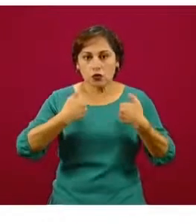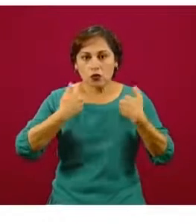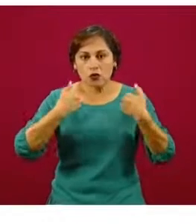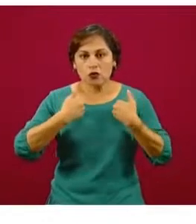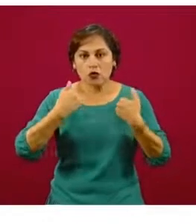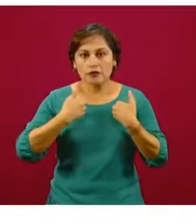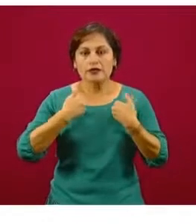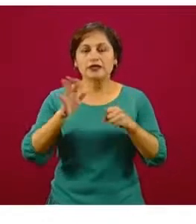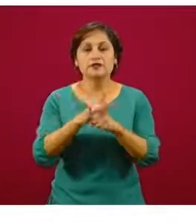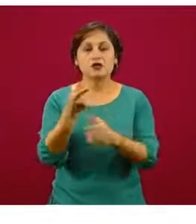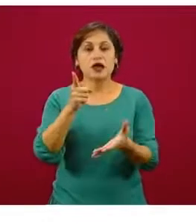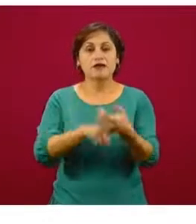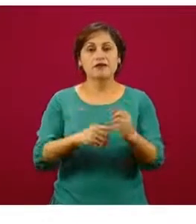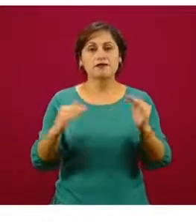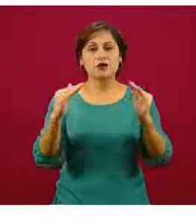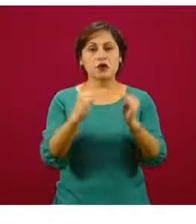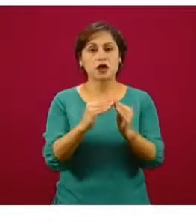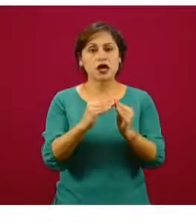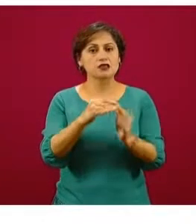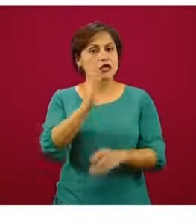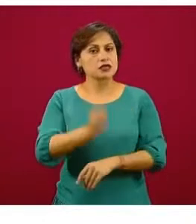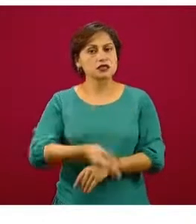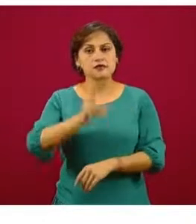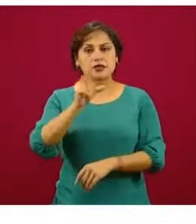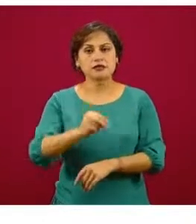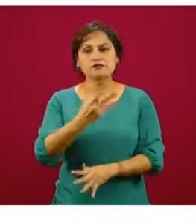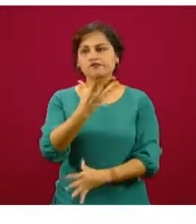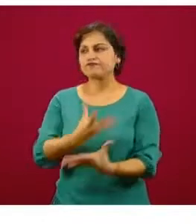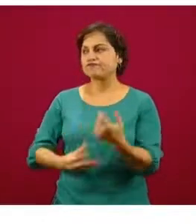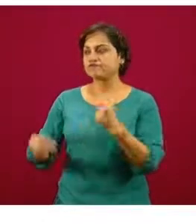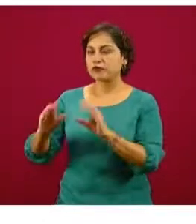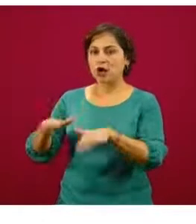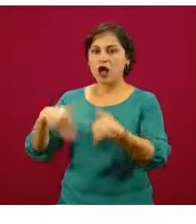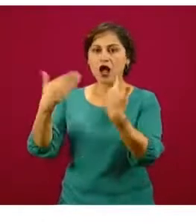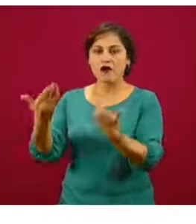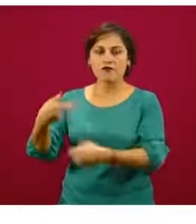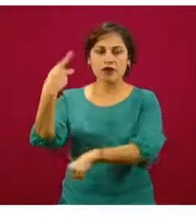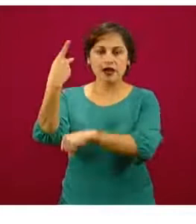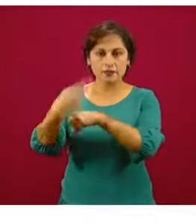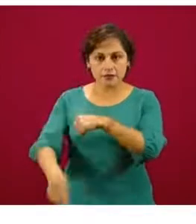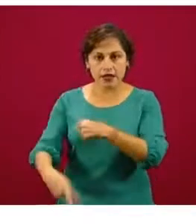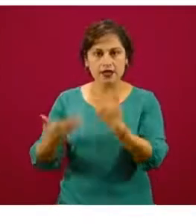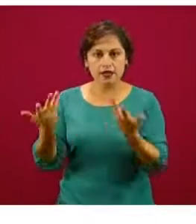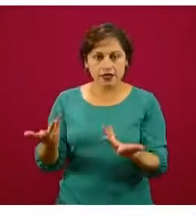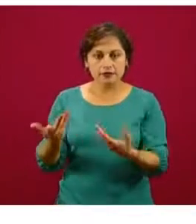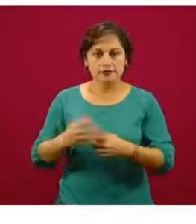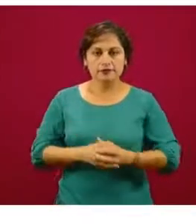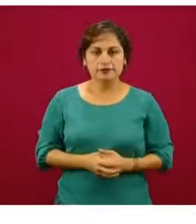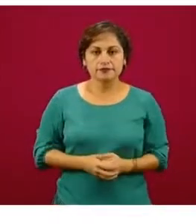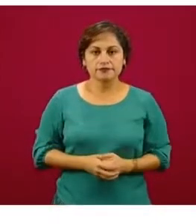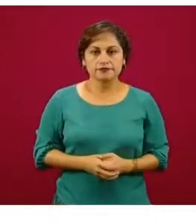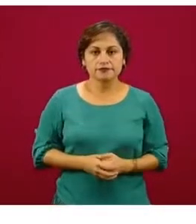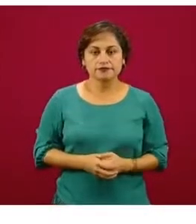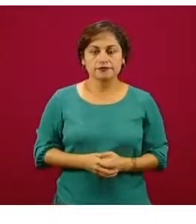en su casa tienen que salir enfrentándose a muchos riesgos y amenazas en ese espacio de la vida pública.